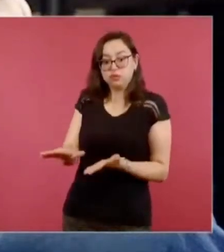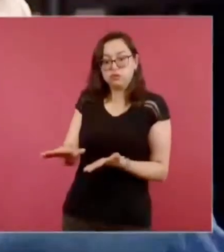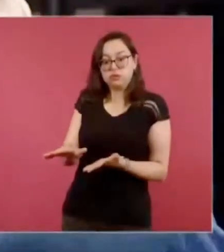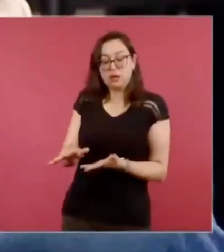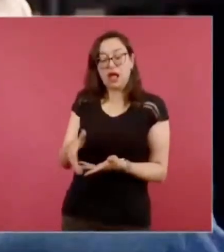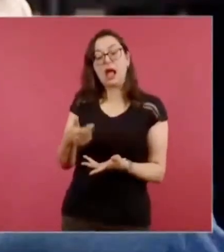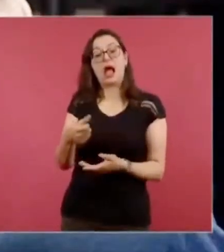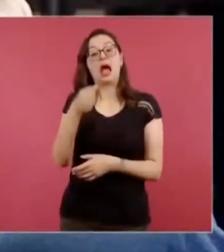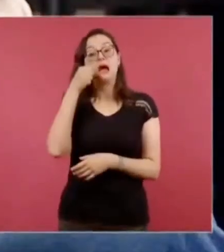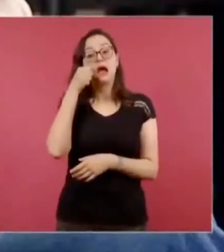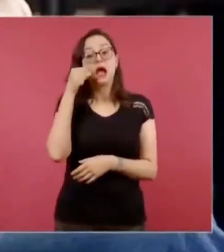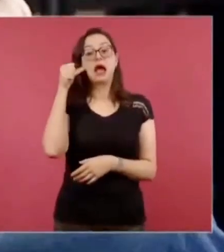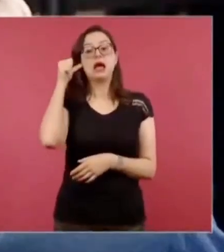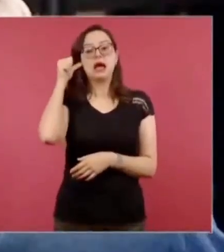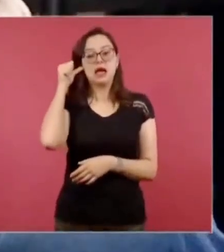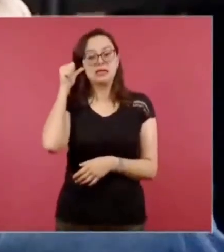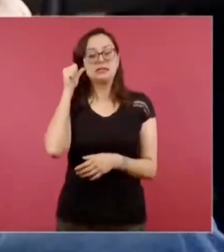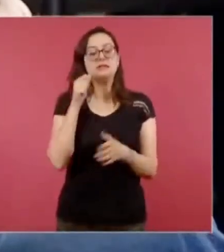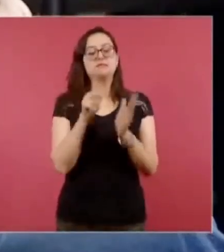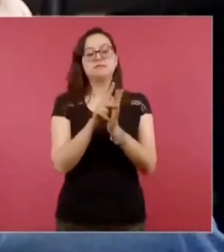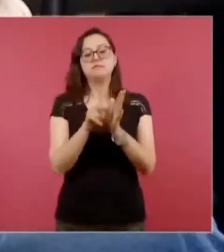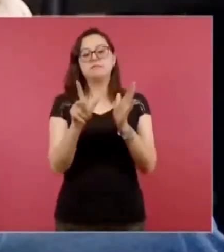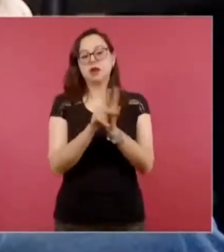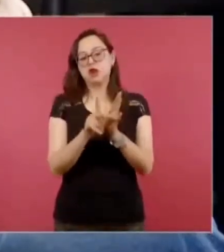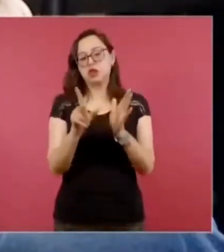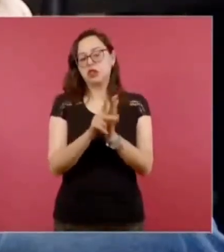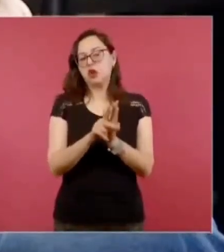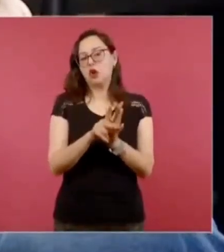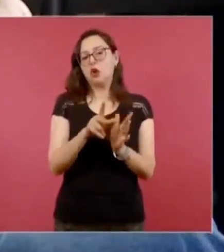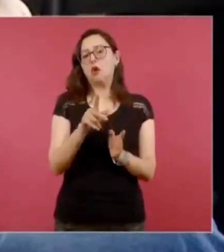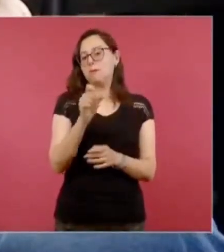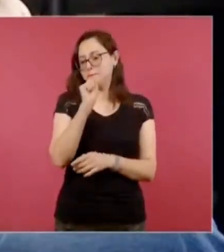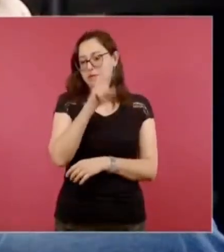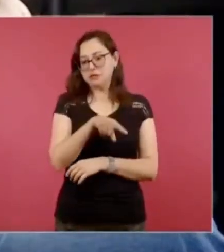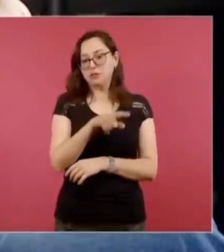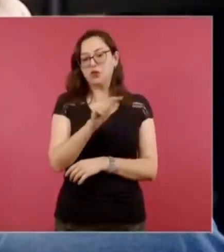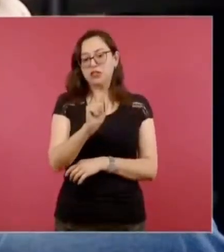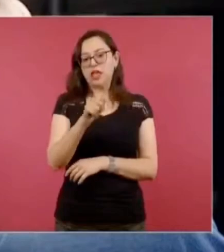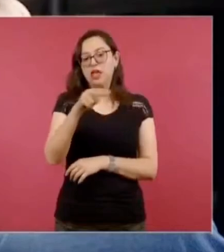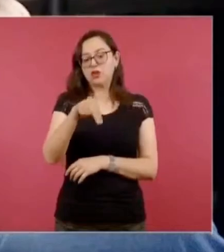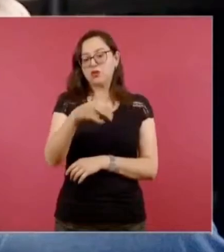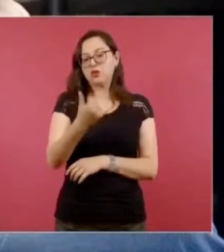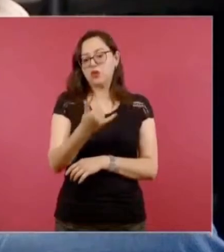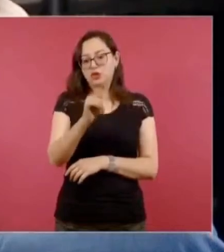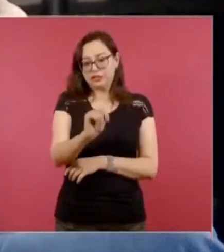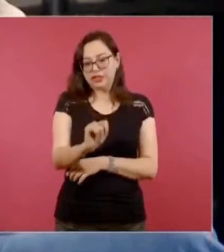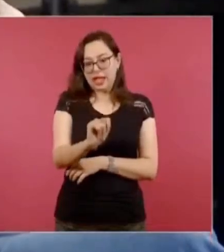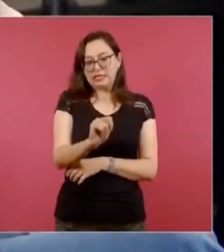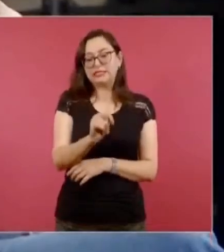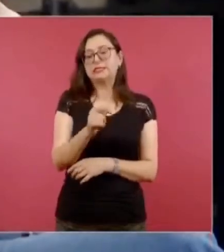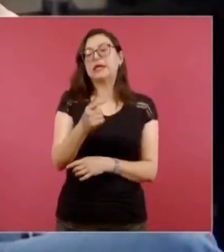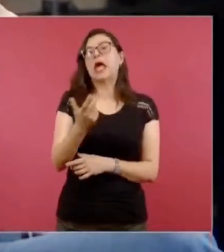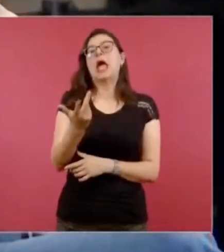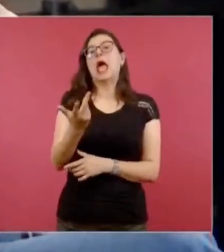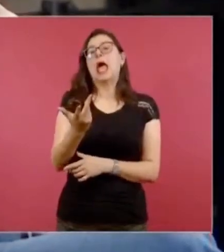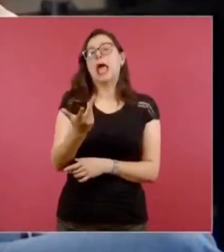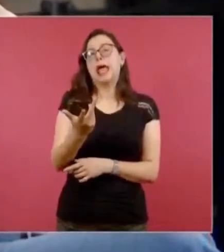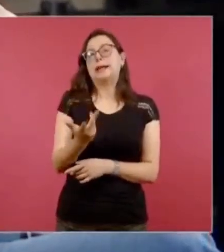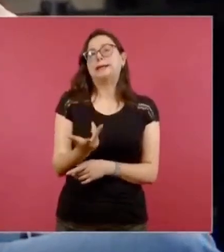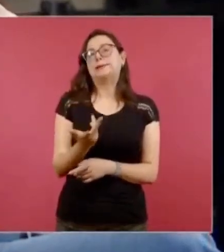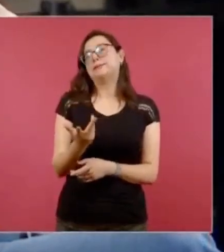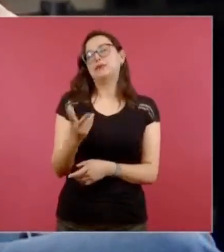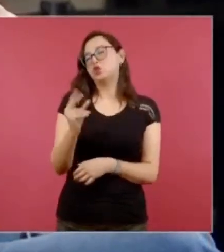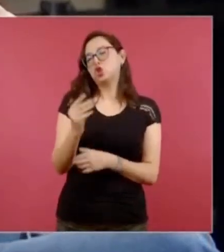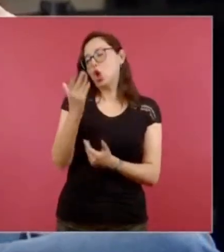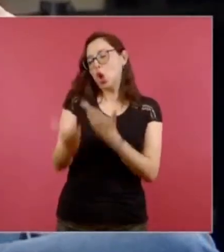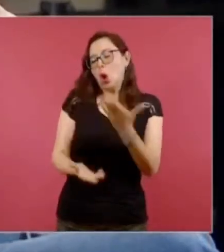reconoció, no le pidieron disculpa, pero en su página dicen que usted puede incidir en la elección de Estados Unidos por su cercanía